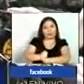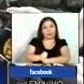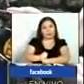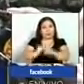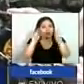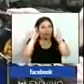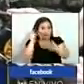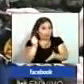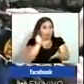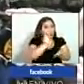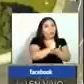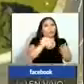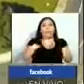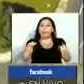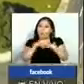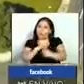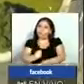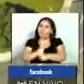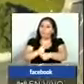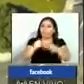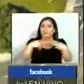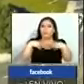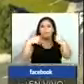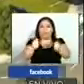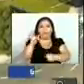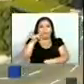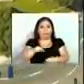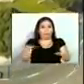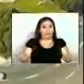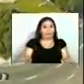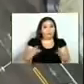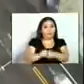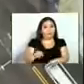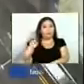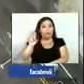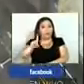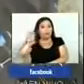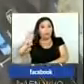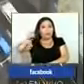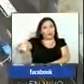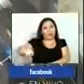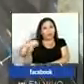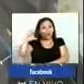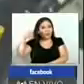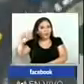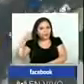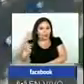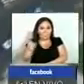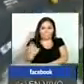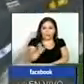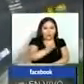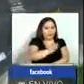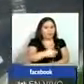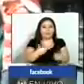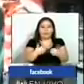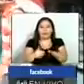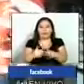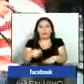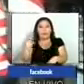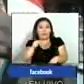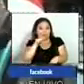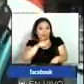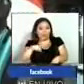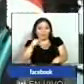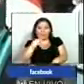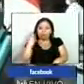parte económica, la parte sanitaria. En el país se contabilizan 11 mil unidades de transporte colectivo que deberán implementar